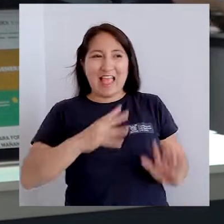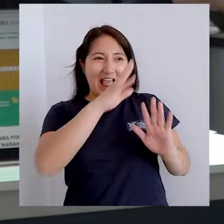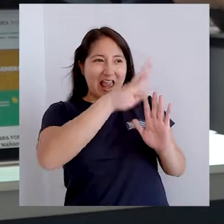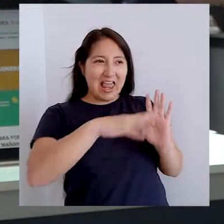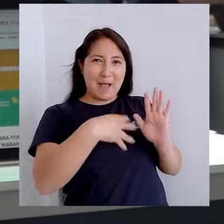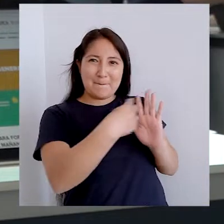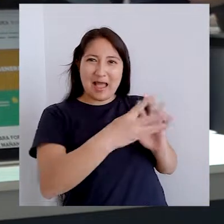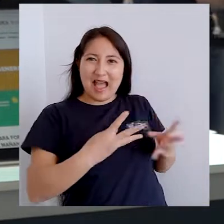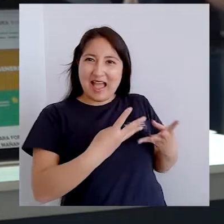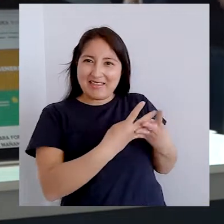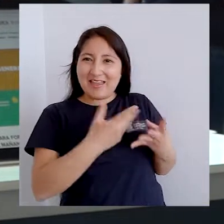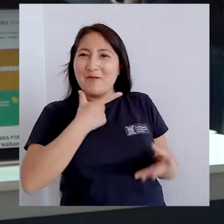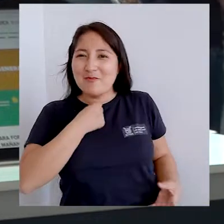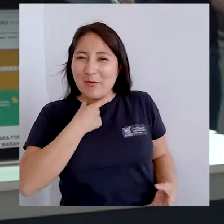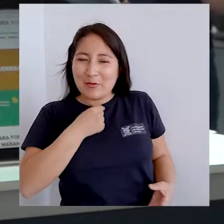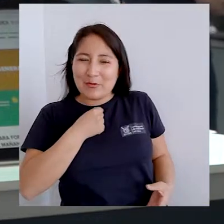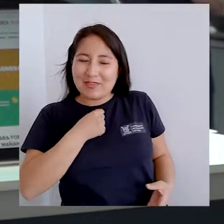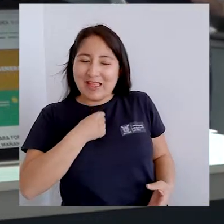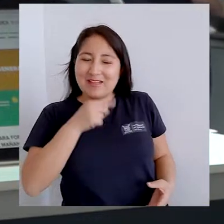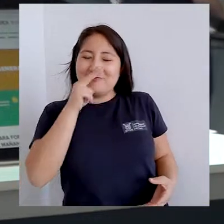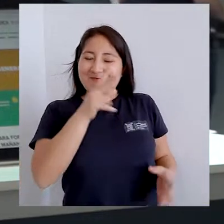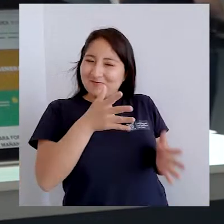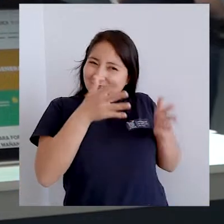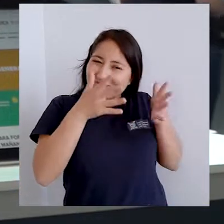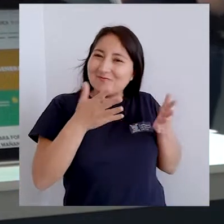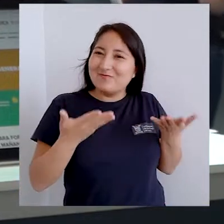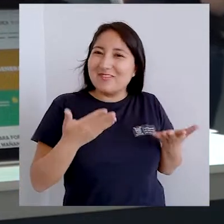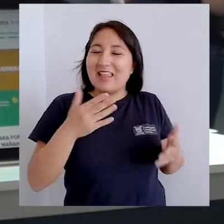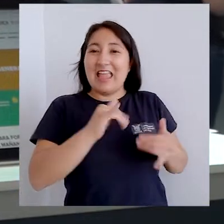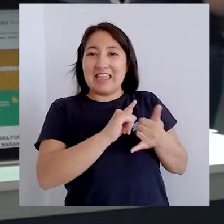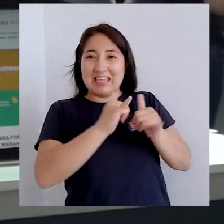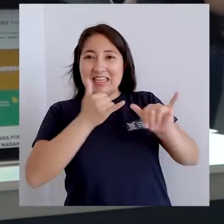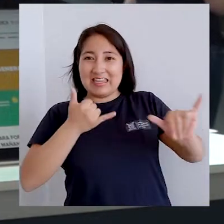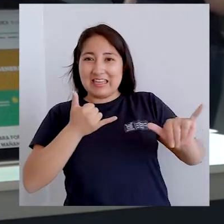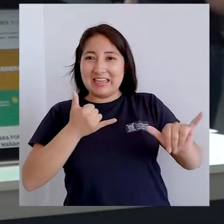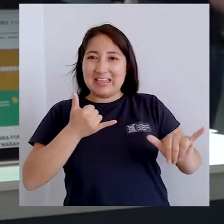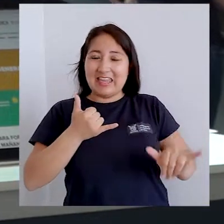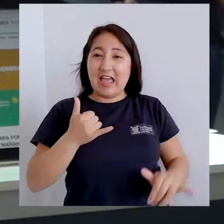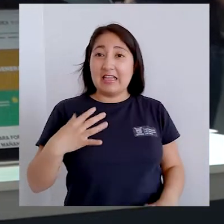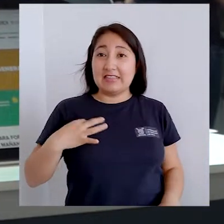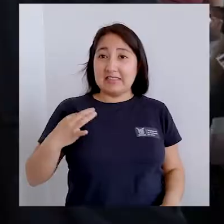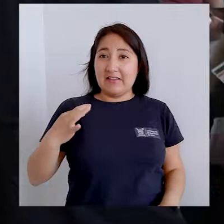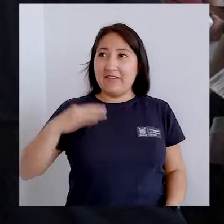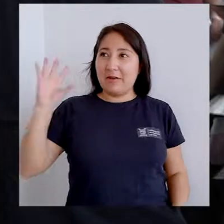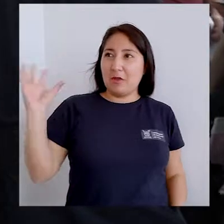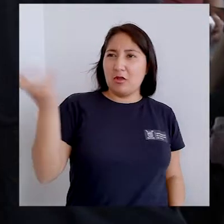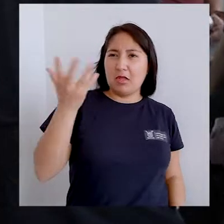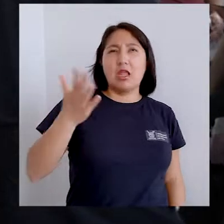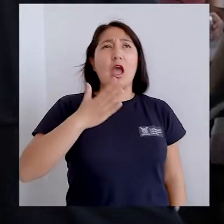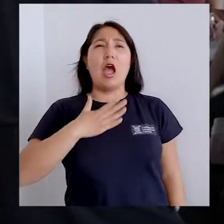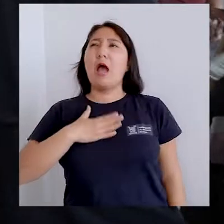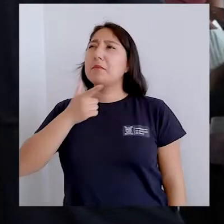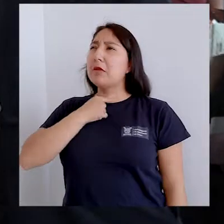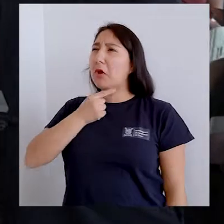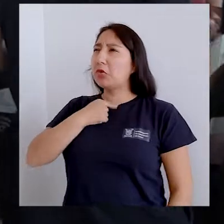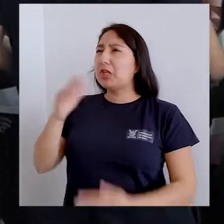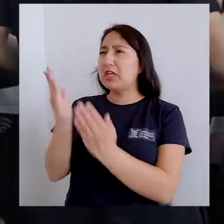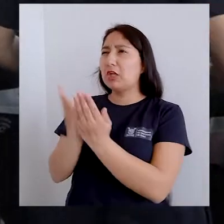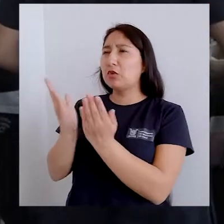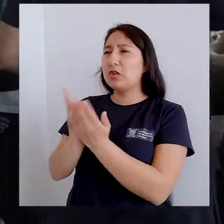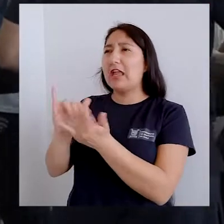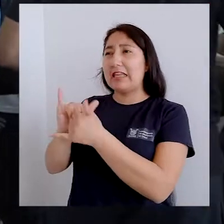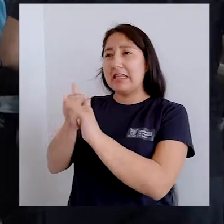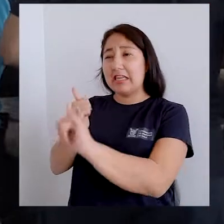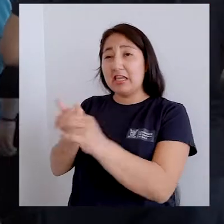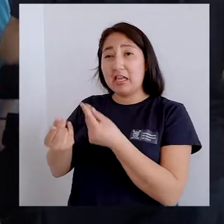la malla, en realidad me llama harto la atención, y es ingeniería civil en medio ambiente. A mí me gustaría estudiar